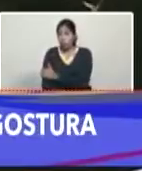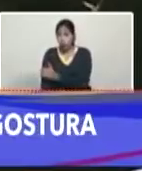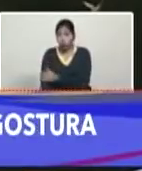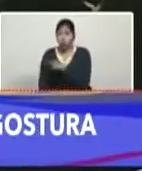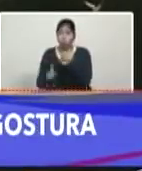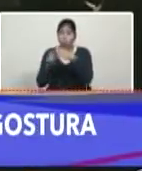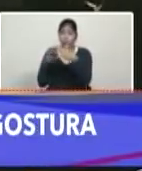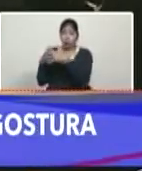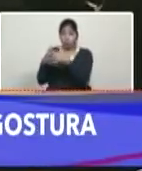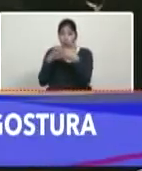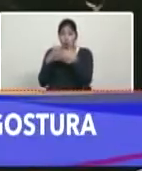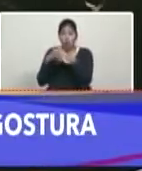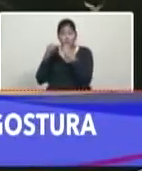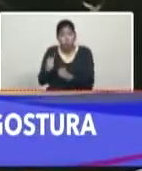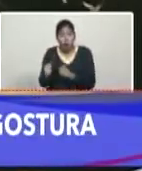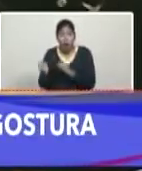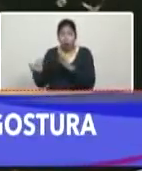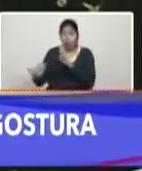imperio.